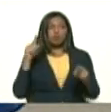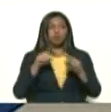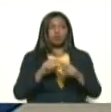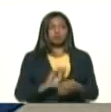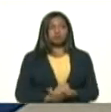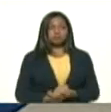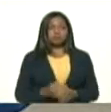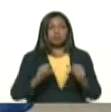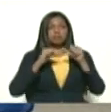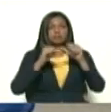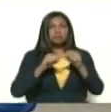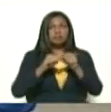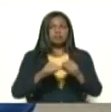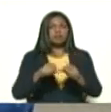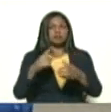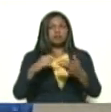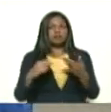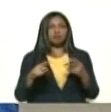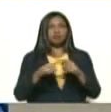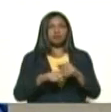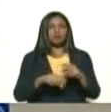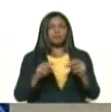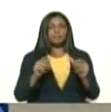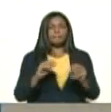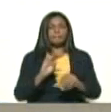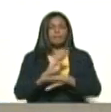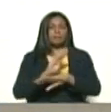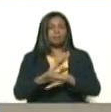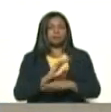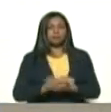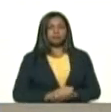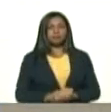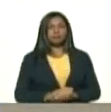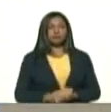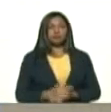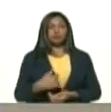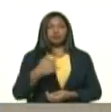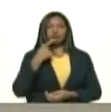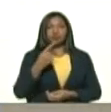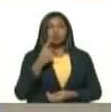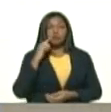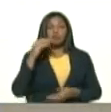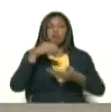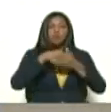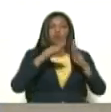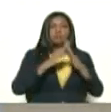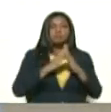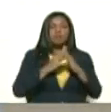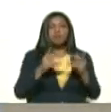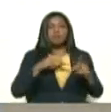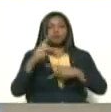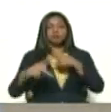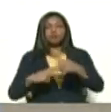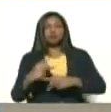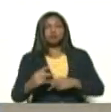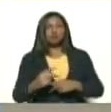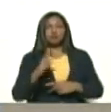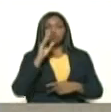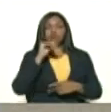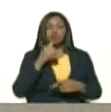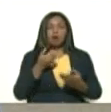para mantener los motores prendido. Por eso yo he dicho, entre cuarentena y producción no